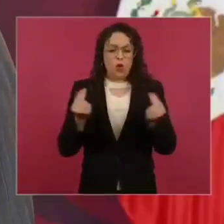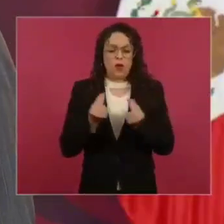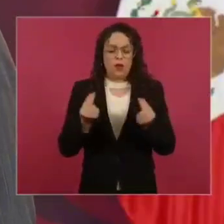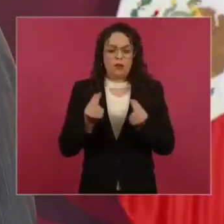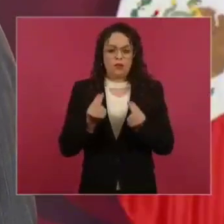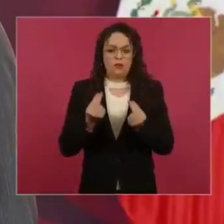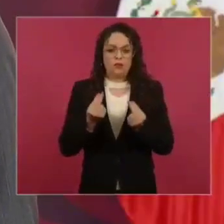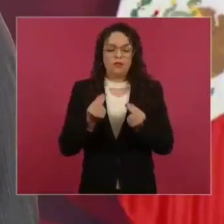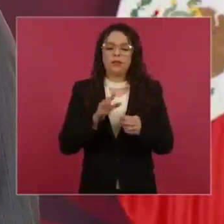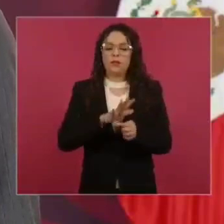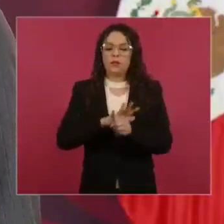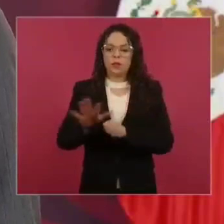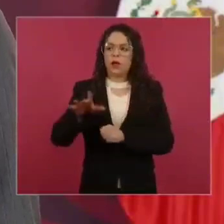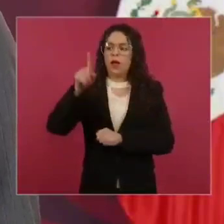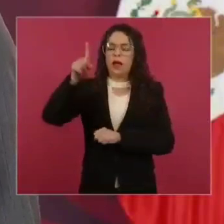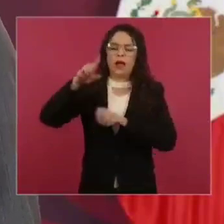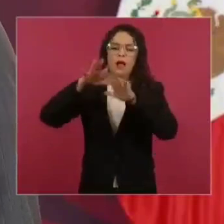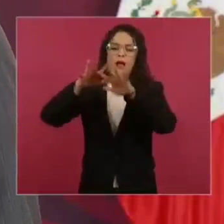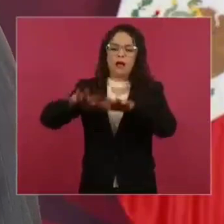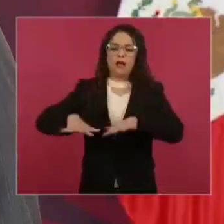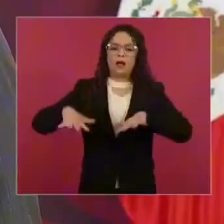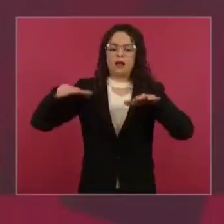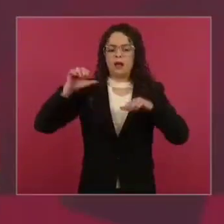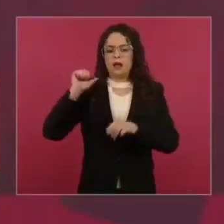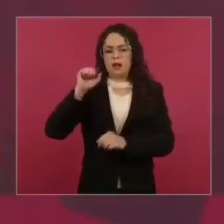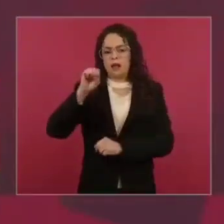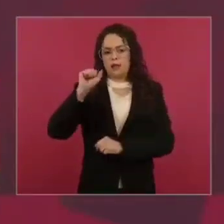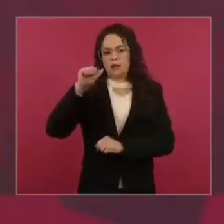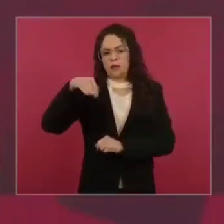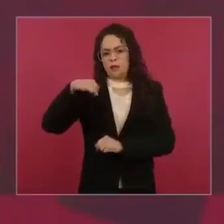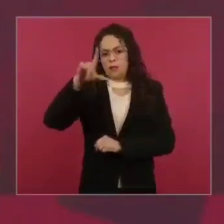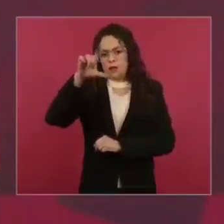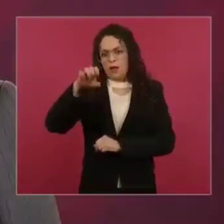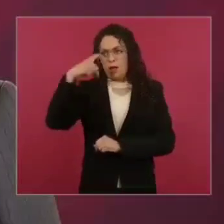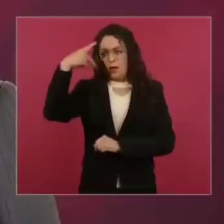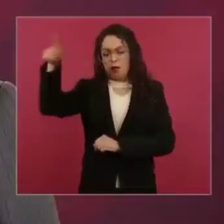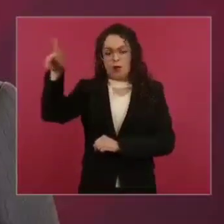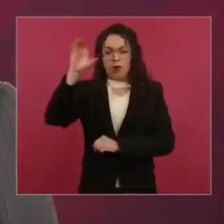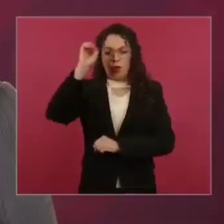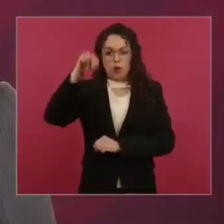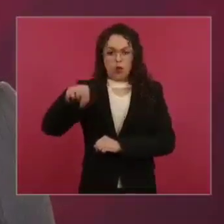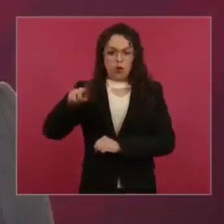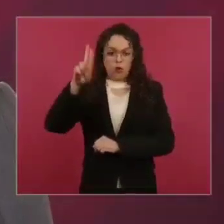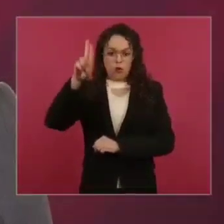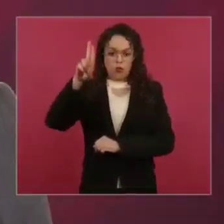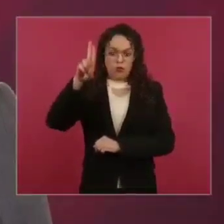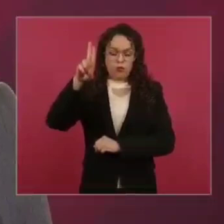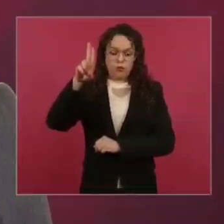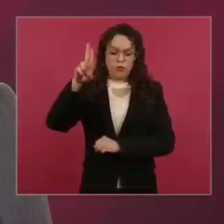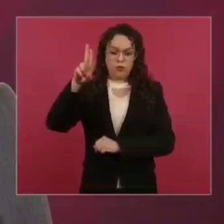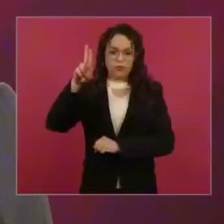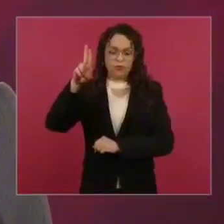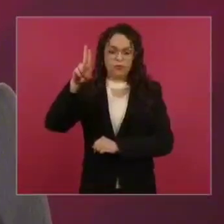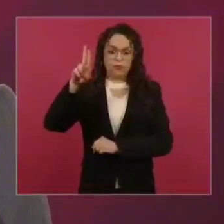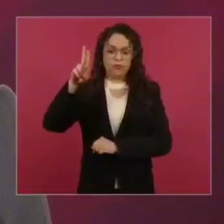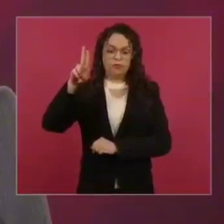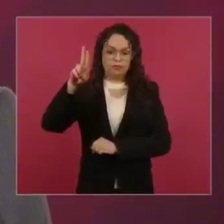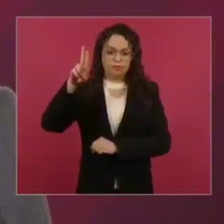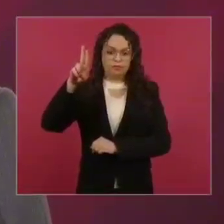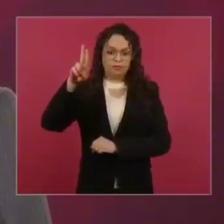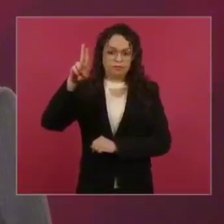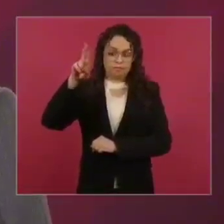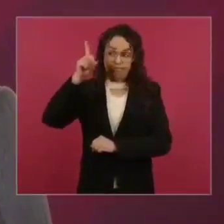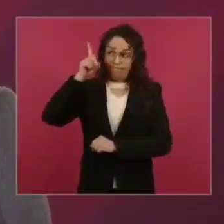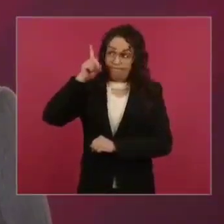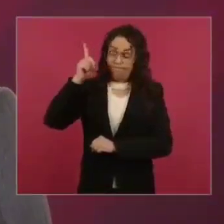favor, compartas este tipo de videos. Habla muy bien de que habló con el banco del, habló con el presidente del Banco Suizo de